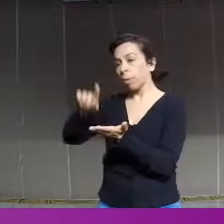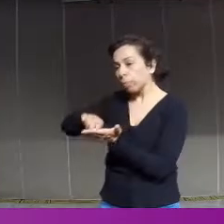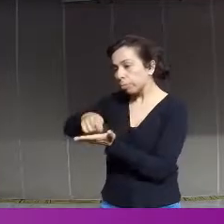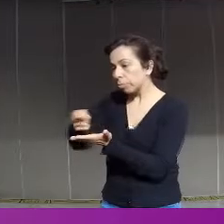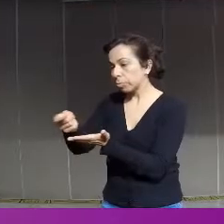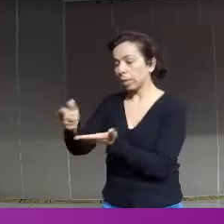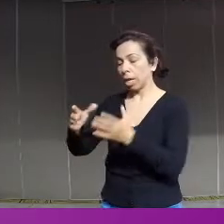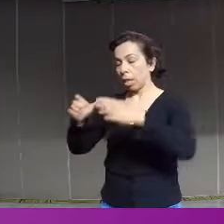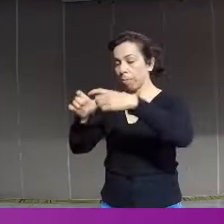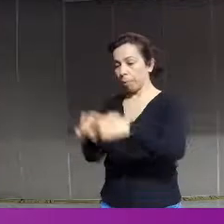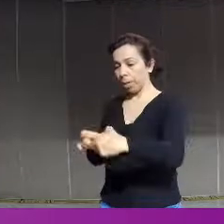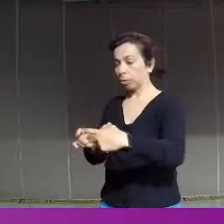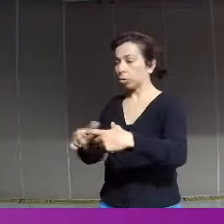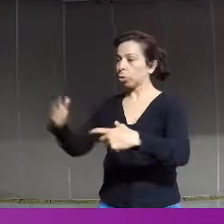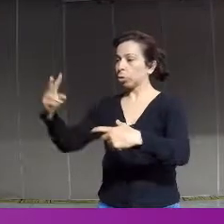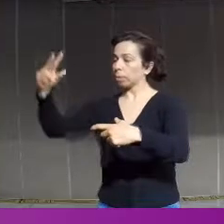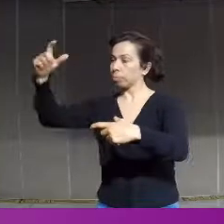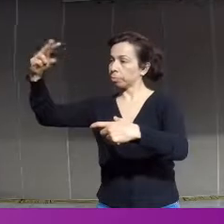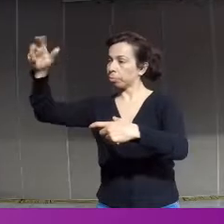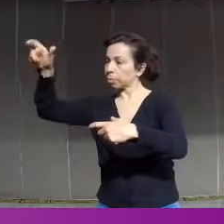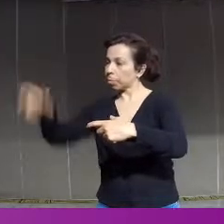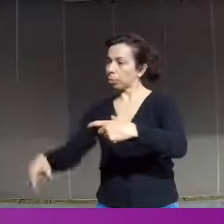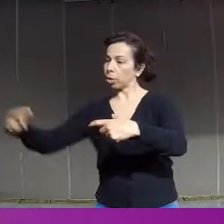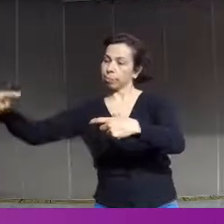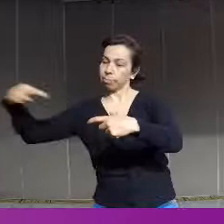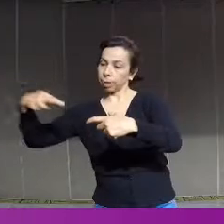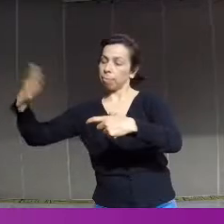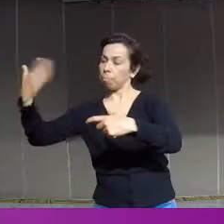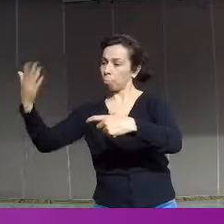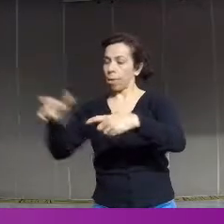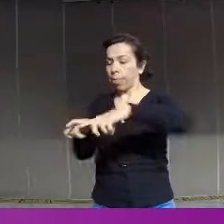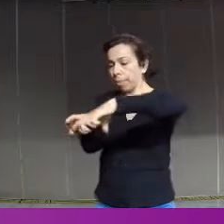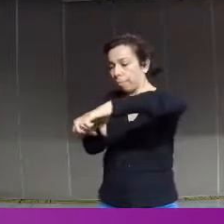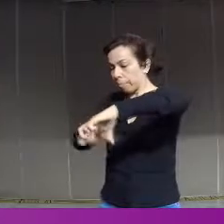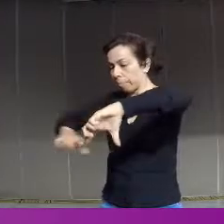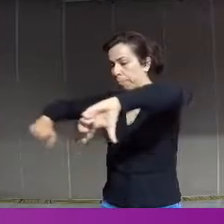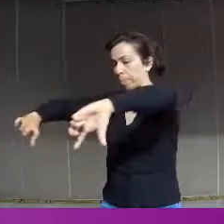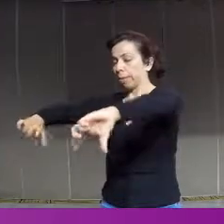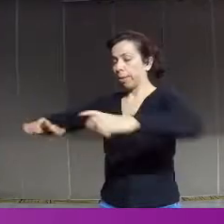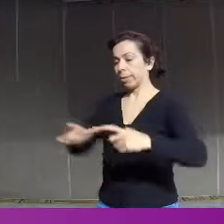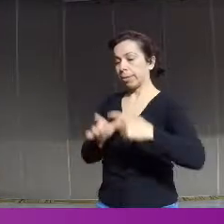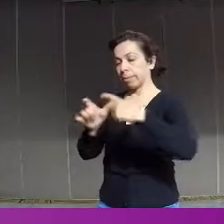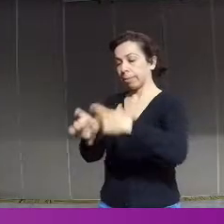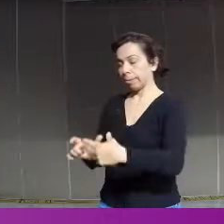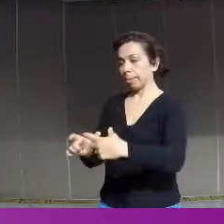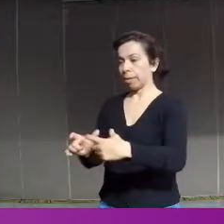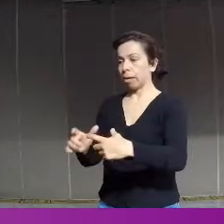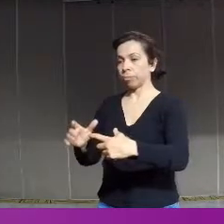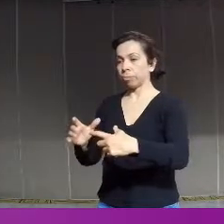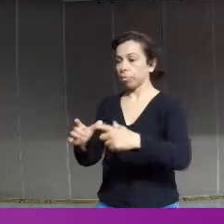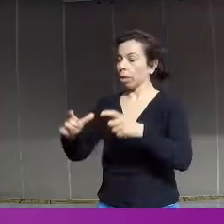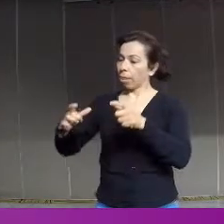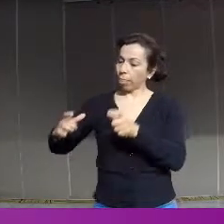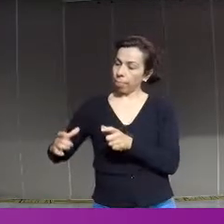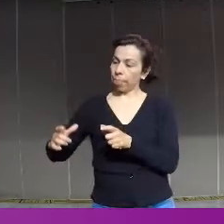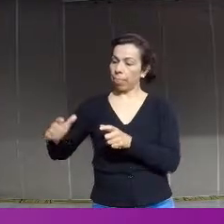plato siempre de frente, por eso que tenga la mesa colocada, ¿sí? Nunca darle de comer de costado, siempre que